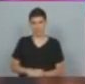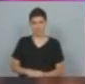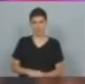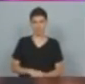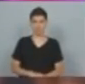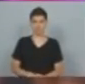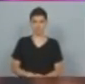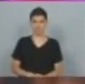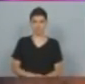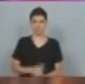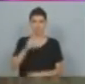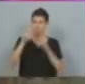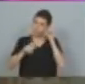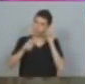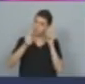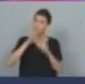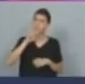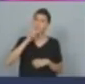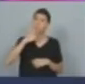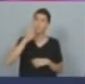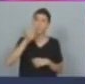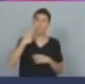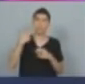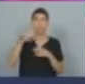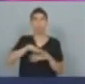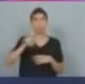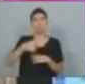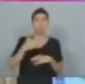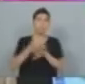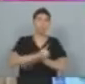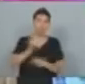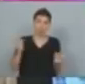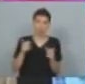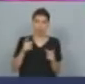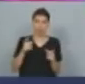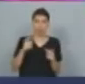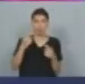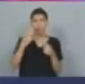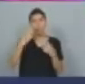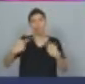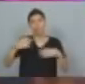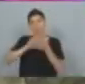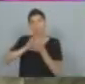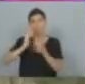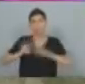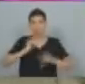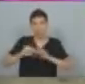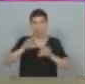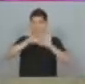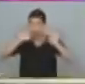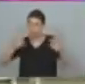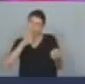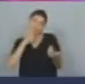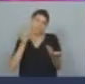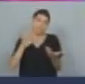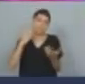ella. Un artista es alguien que no va al lugar común. ¿A dónde? Que busca cosas nuevas. Un chorizo. Que se arriesga, aún en